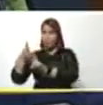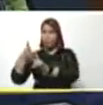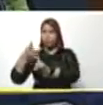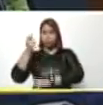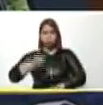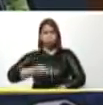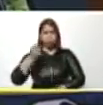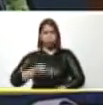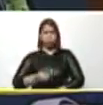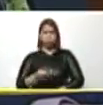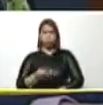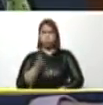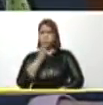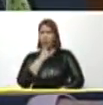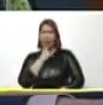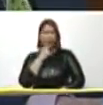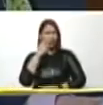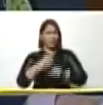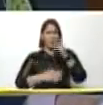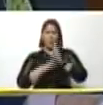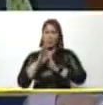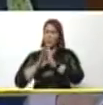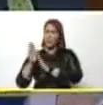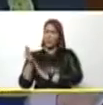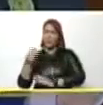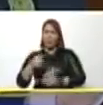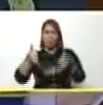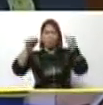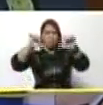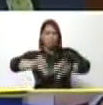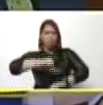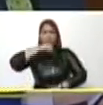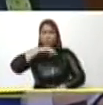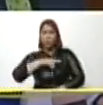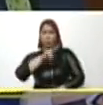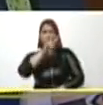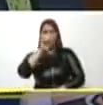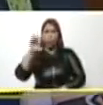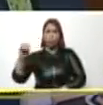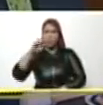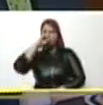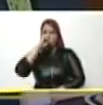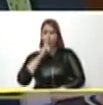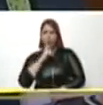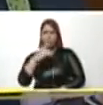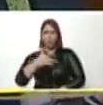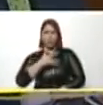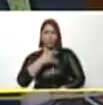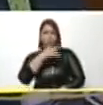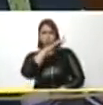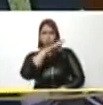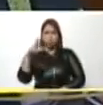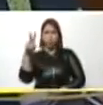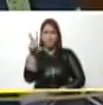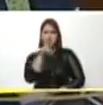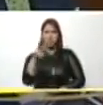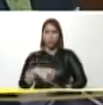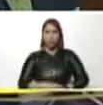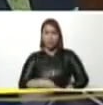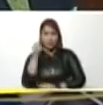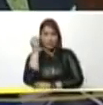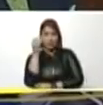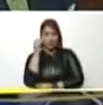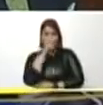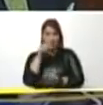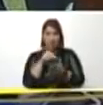más improductivo y más fracasado de la historia de 200 años republicanos de Venezuela. La Asamblea